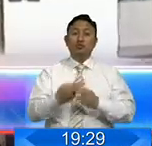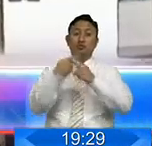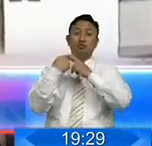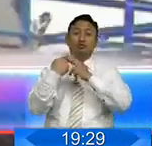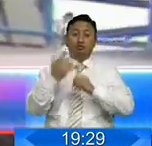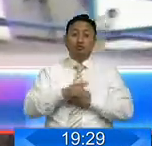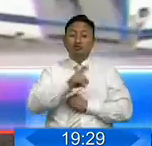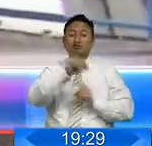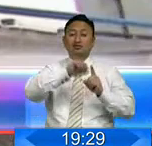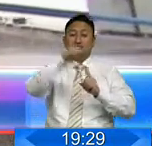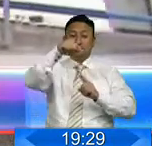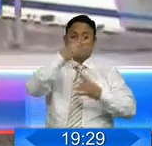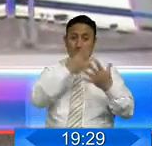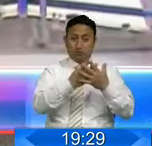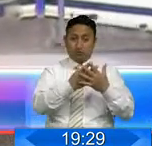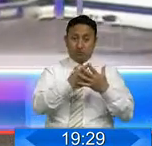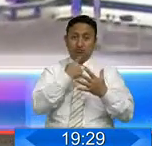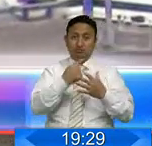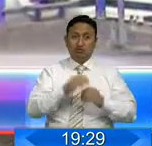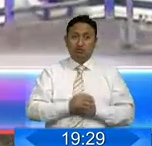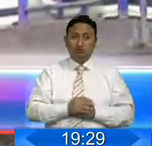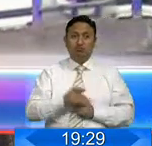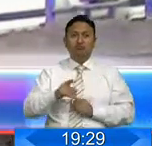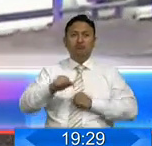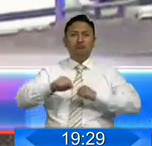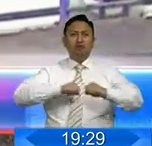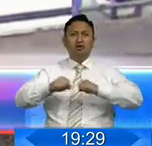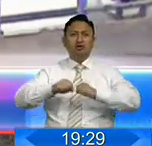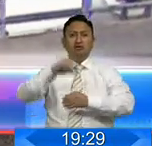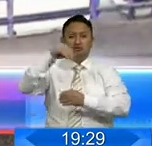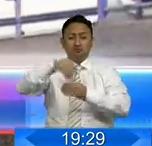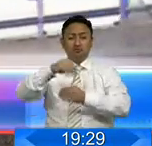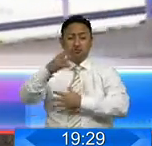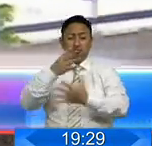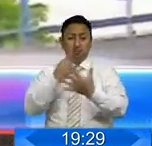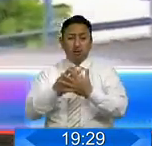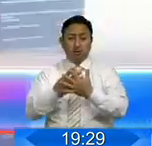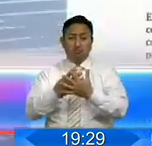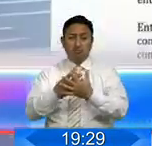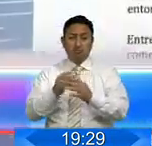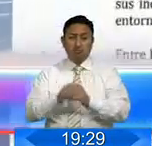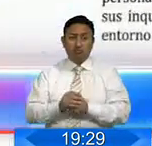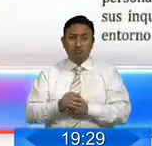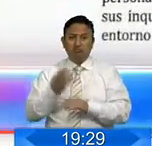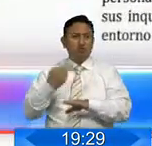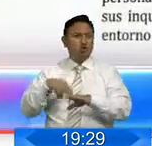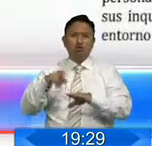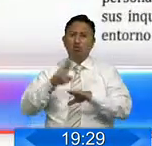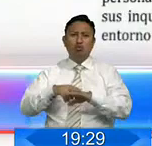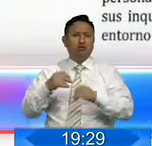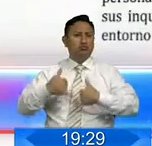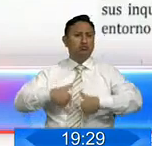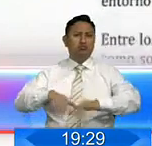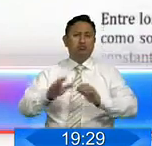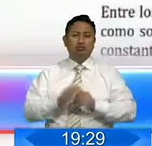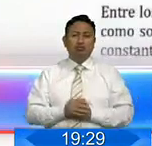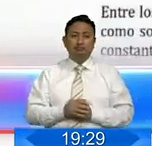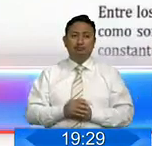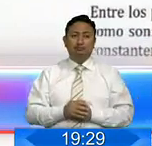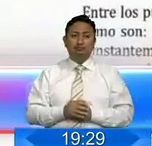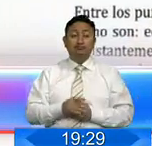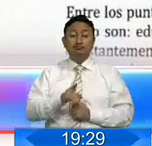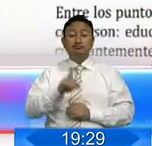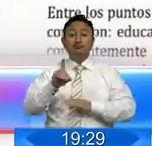el sistema carcelario en el país indicaba que las actividades en los centros de privación de libertad se desarrollan con normalidad que los